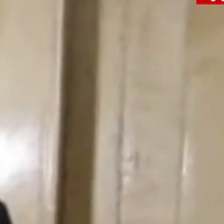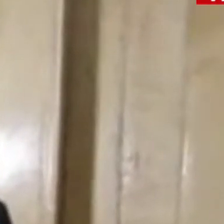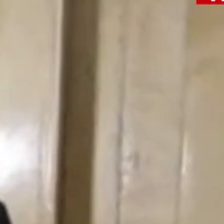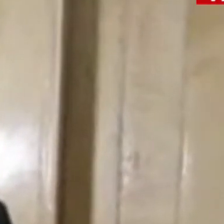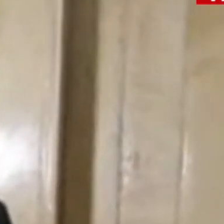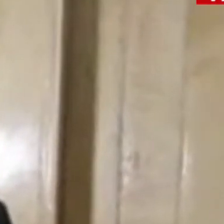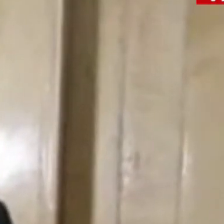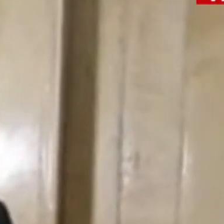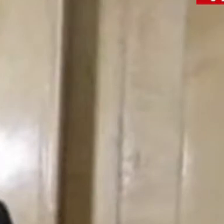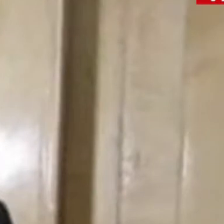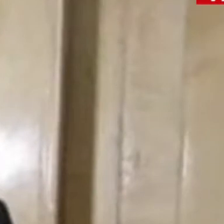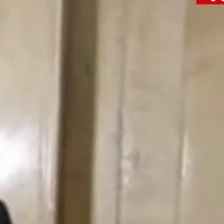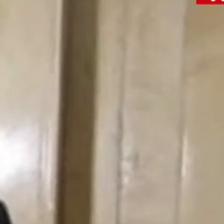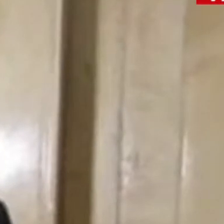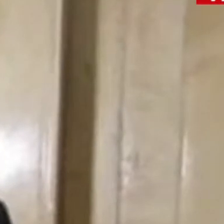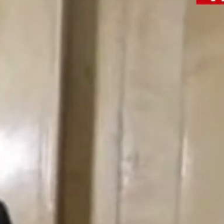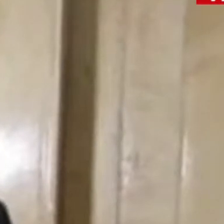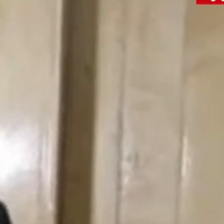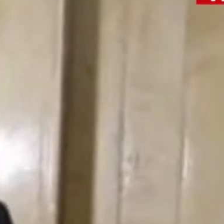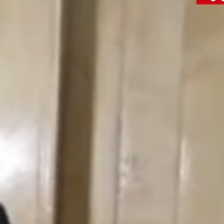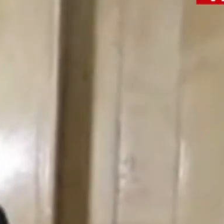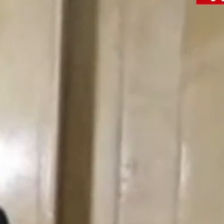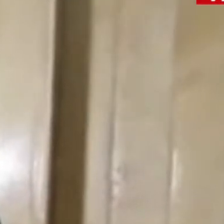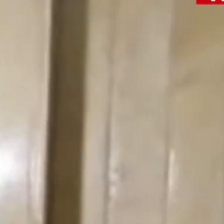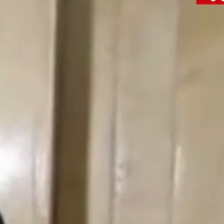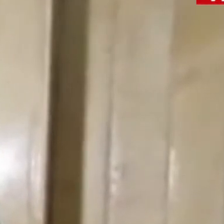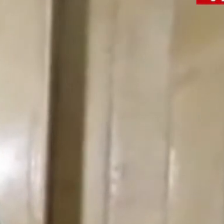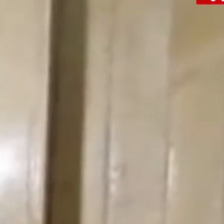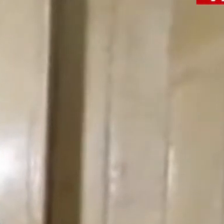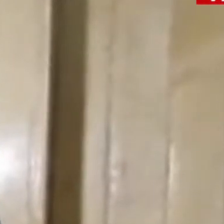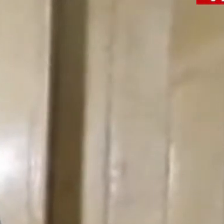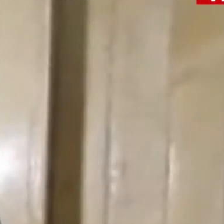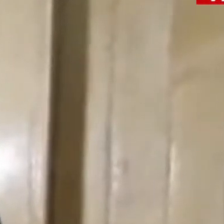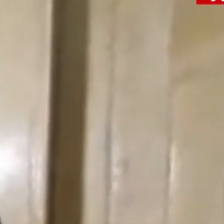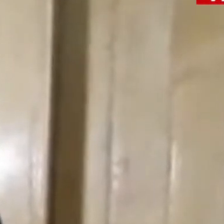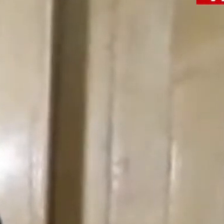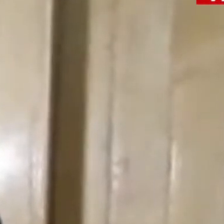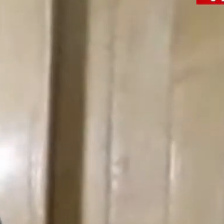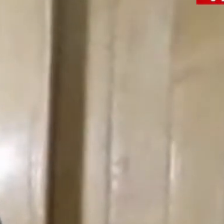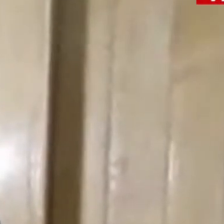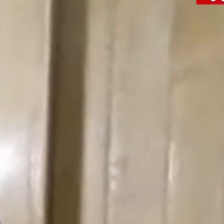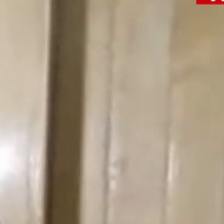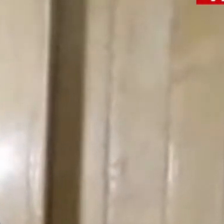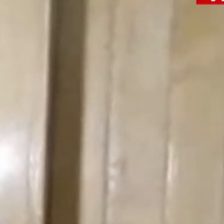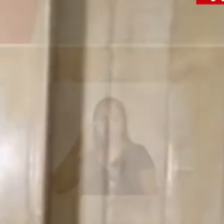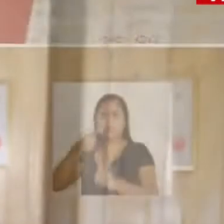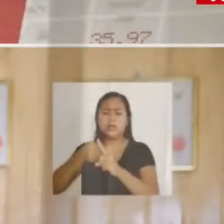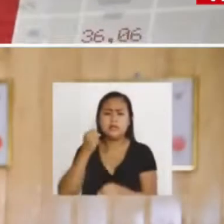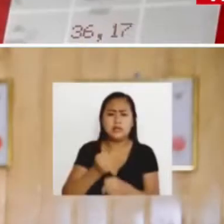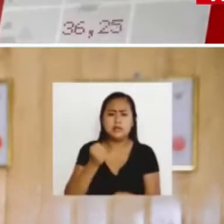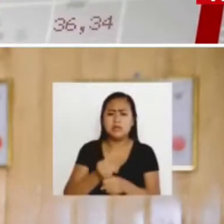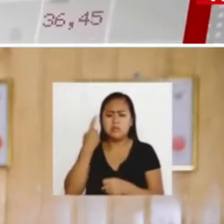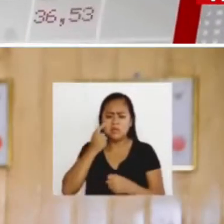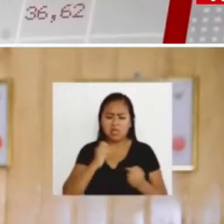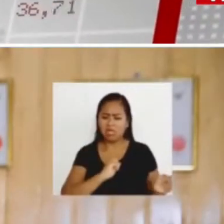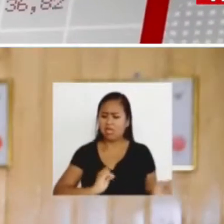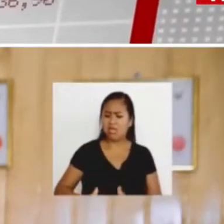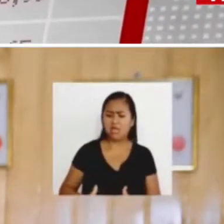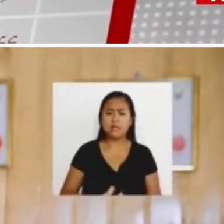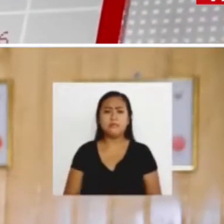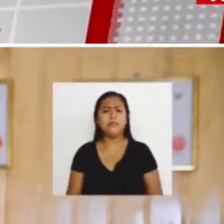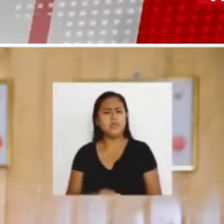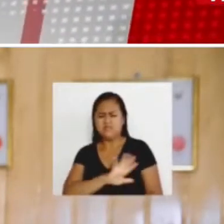de Loreto, doctor Flores? Mira, Hugo, yo creo de que lanzando nuestras propuestas, comunicándonos en